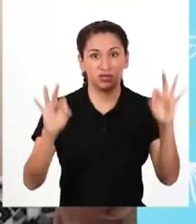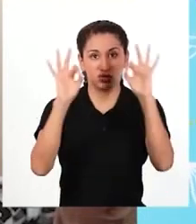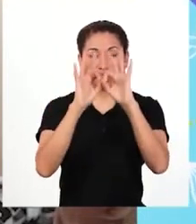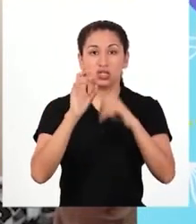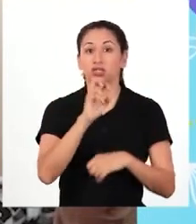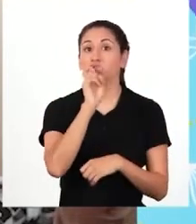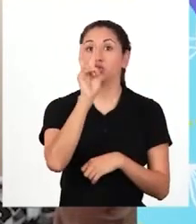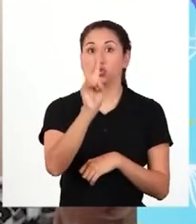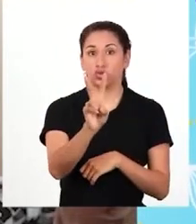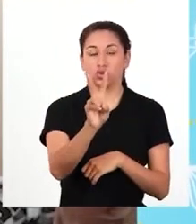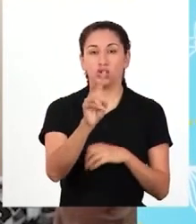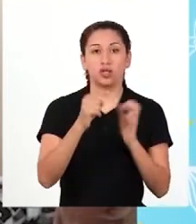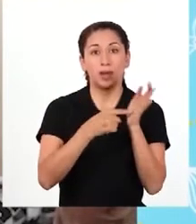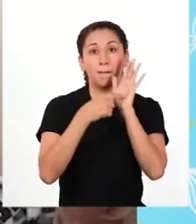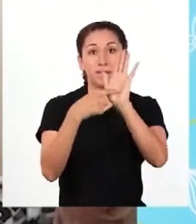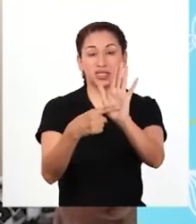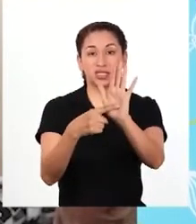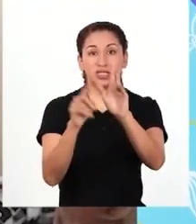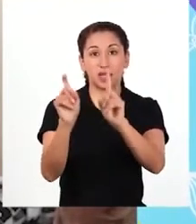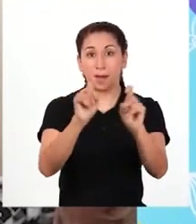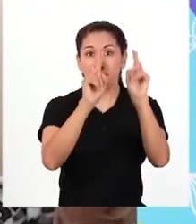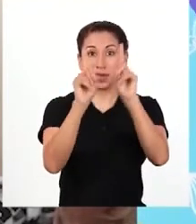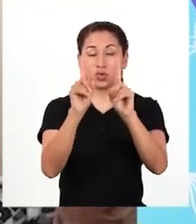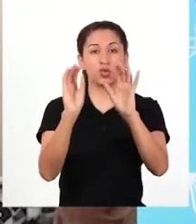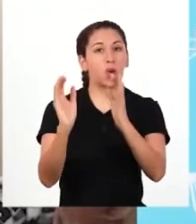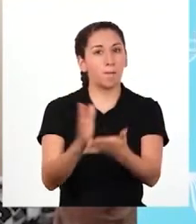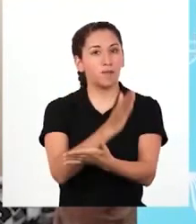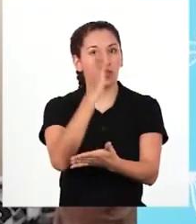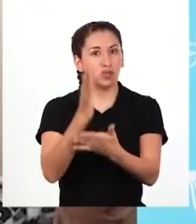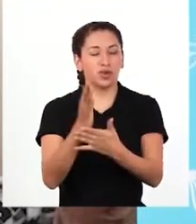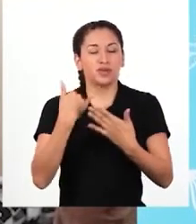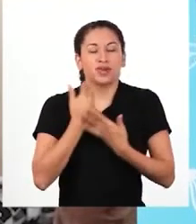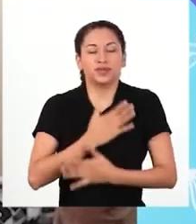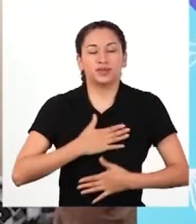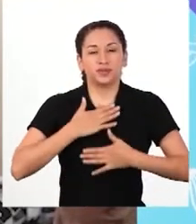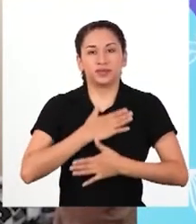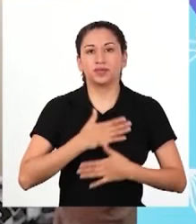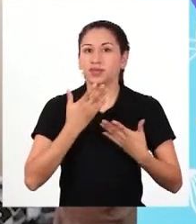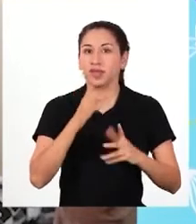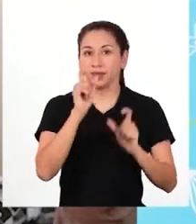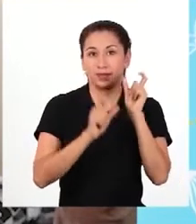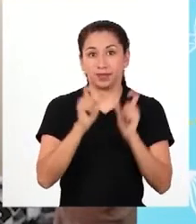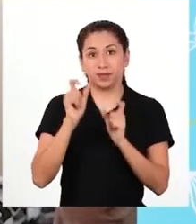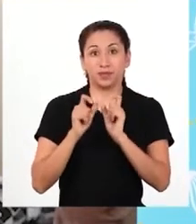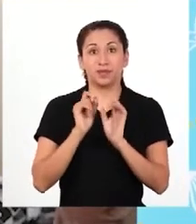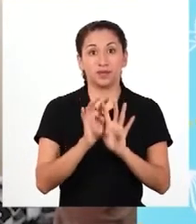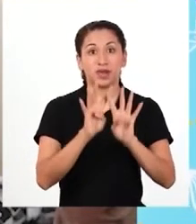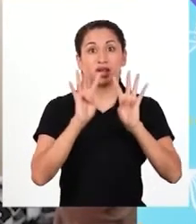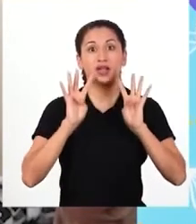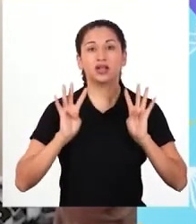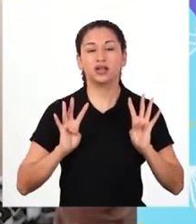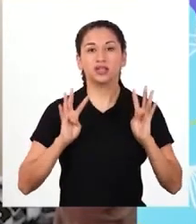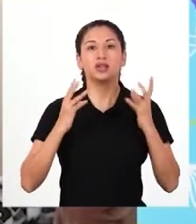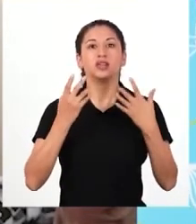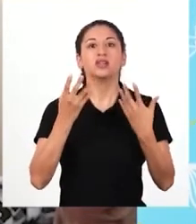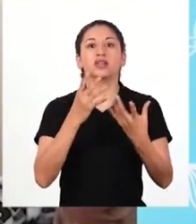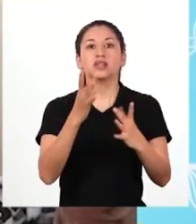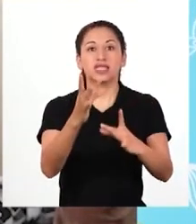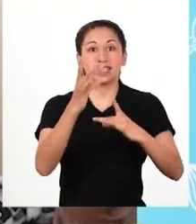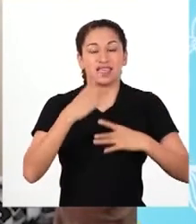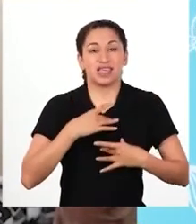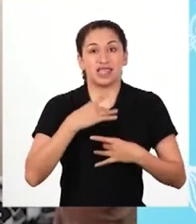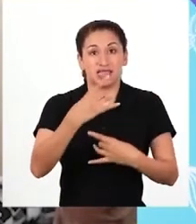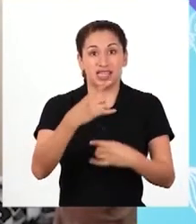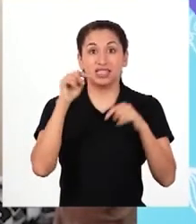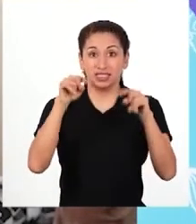asunto que se va a tratar. 2. Presentar la pregunta o el problema con el que va a motivar a aquel público